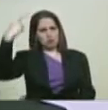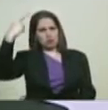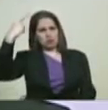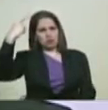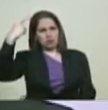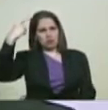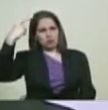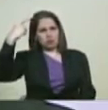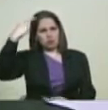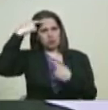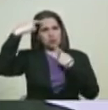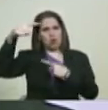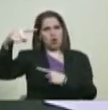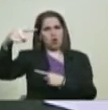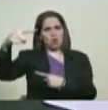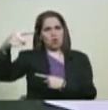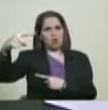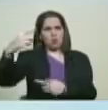Y solo.